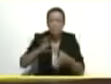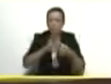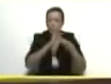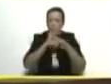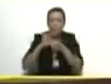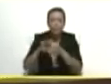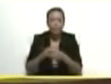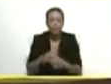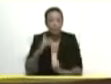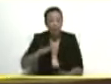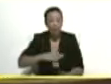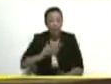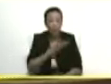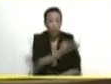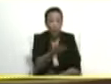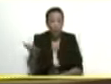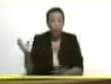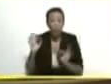y que podamos